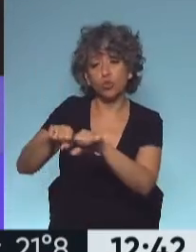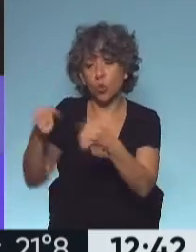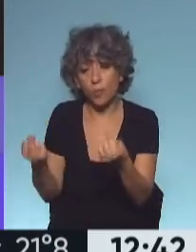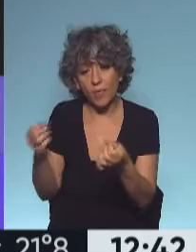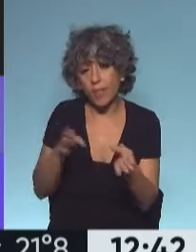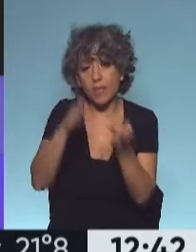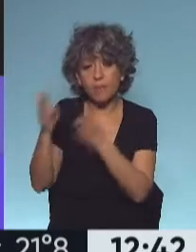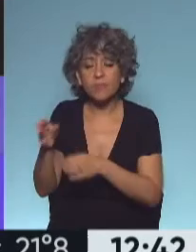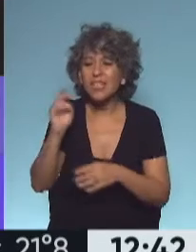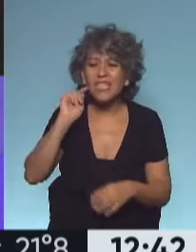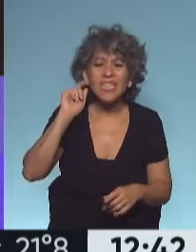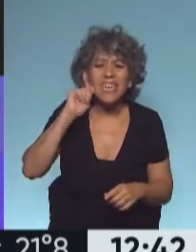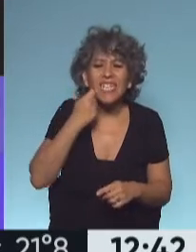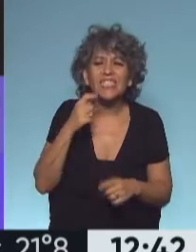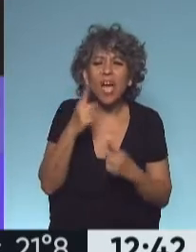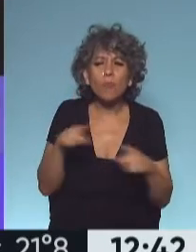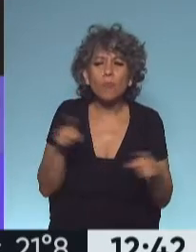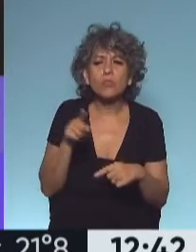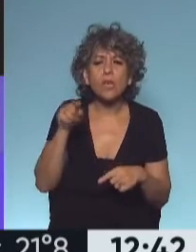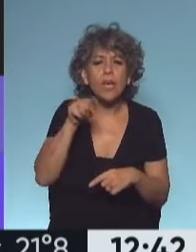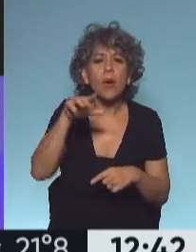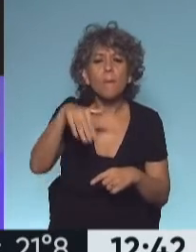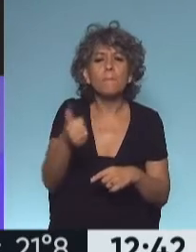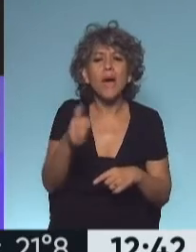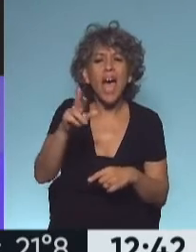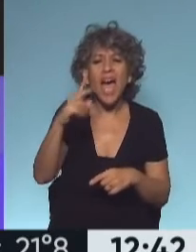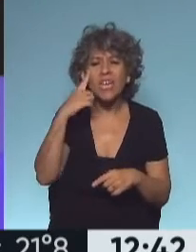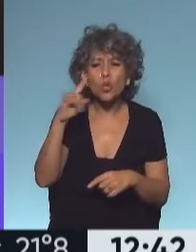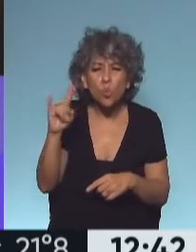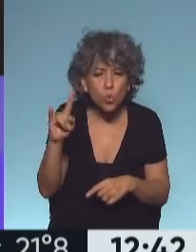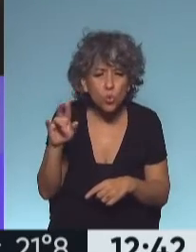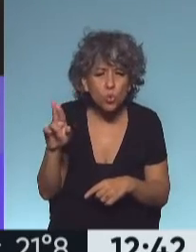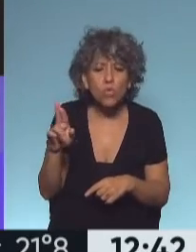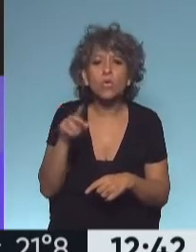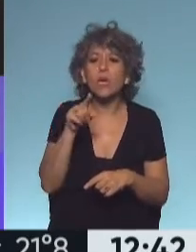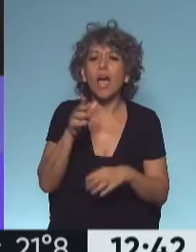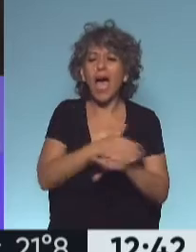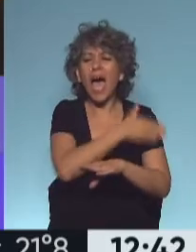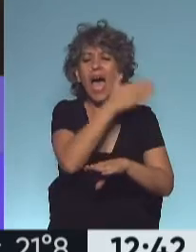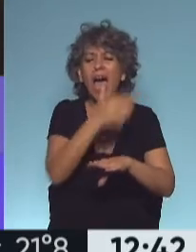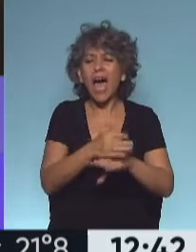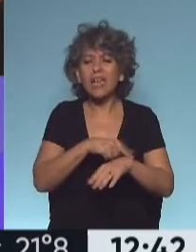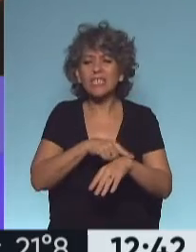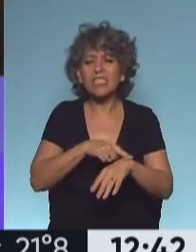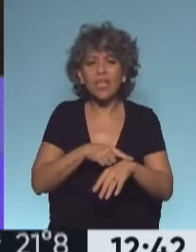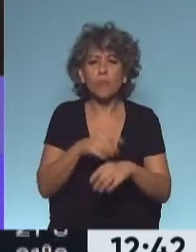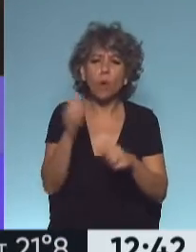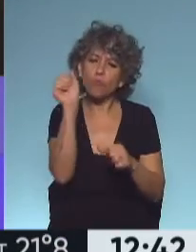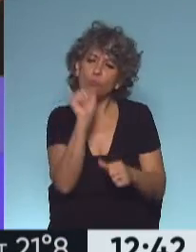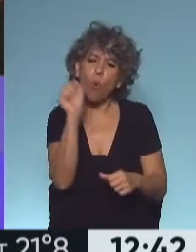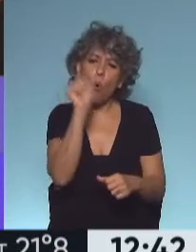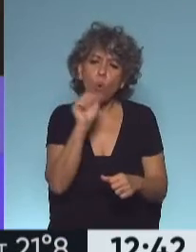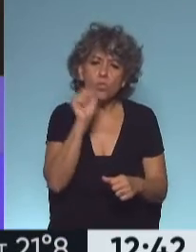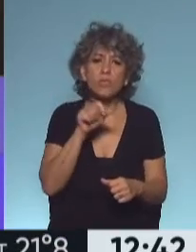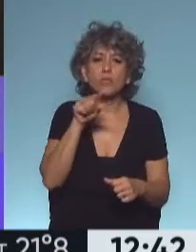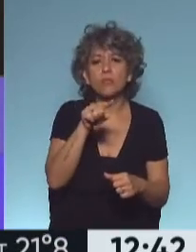Linda música en Aldos, ahí la vemos a Mariú Fernández. Mariú está haciendo desde hace un tiempo este espectáculo fantástico con las músicas de Amy, ella